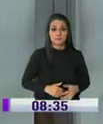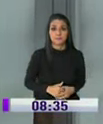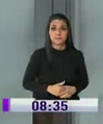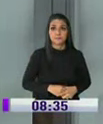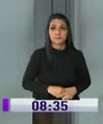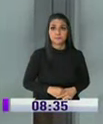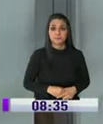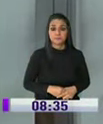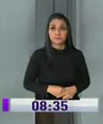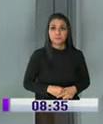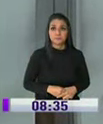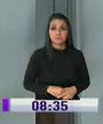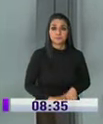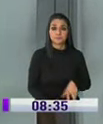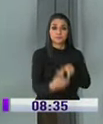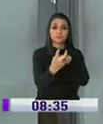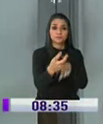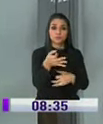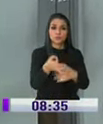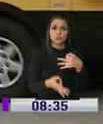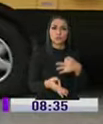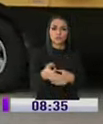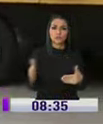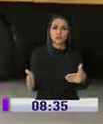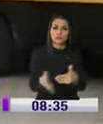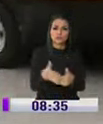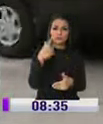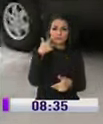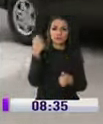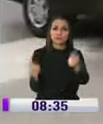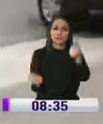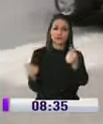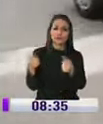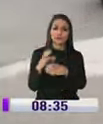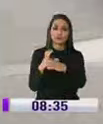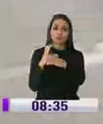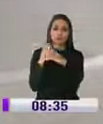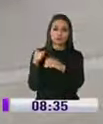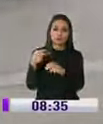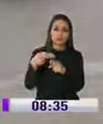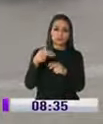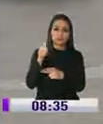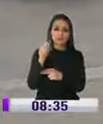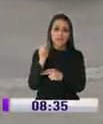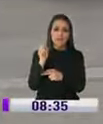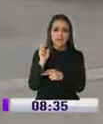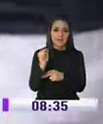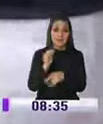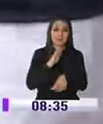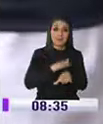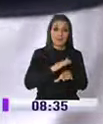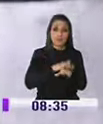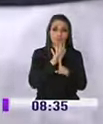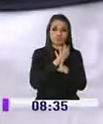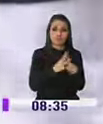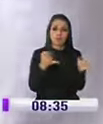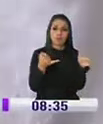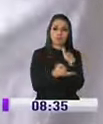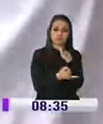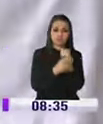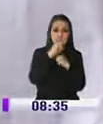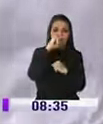La audiencia de juzgamiento en contra del chofer de un expreso, Ángel Che, por el presunto abuso sexual a un menor de 8